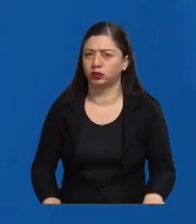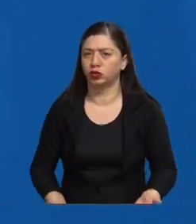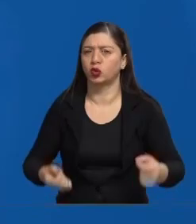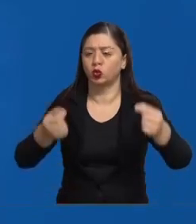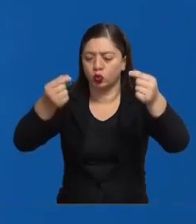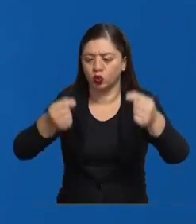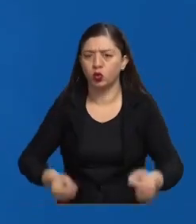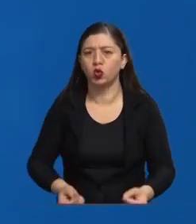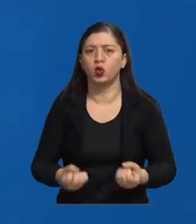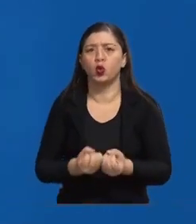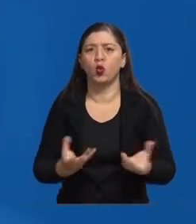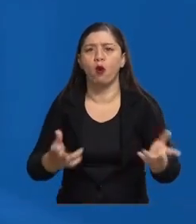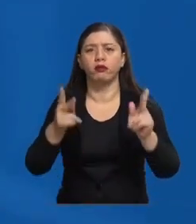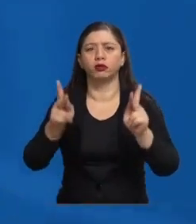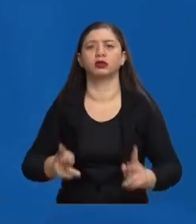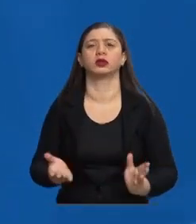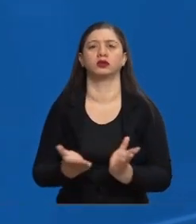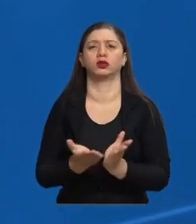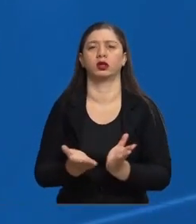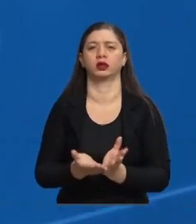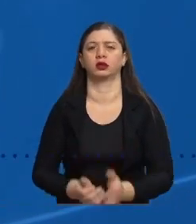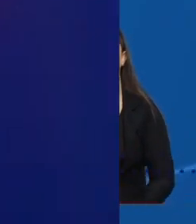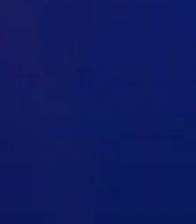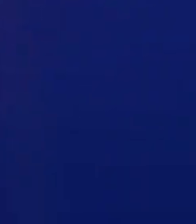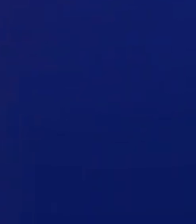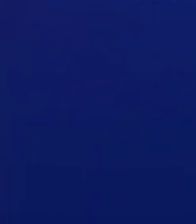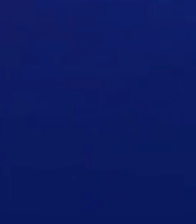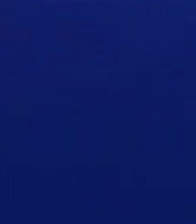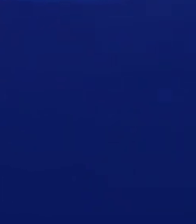cuántos estudiantes estamos hablando?